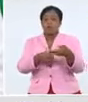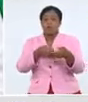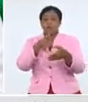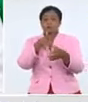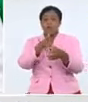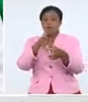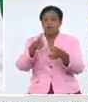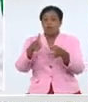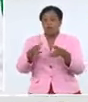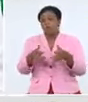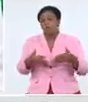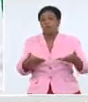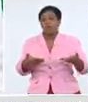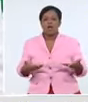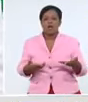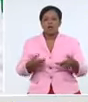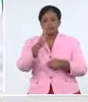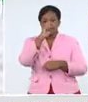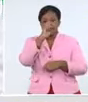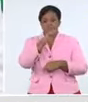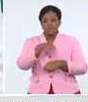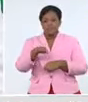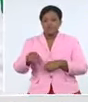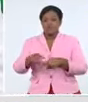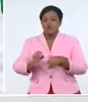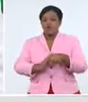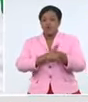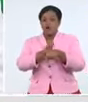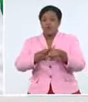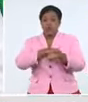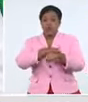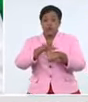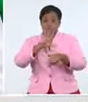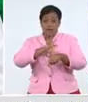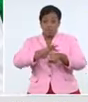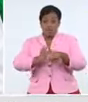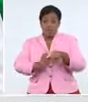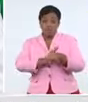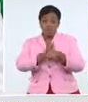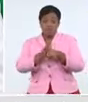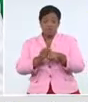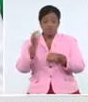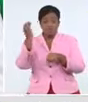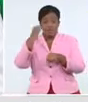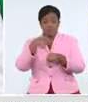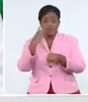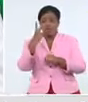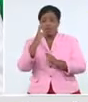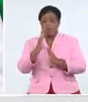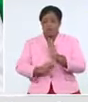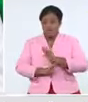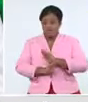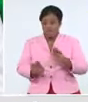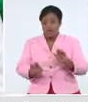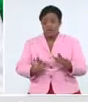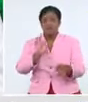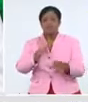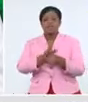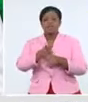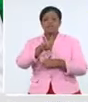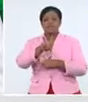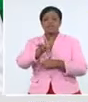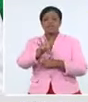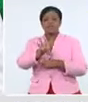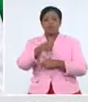los convalecientes que sufrieron la enfermedad, o sea, que ya son convalecientes a partir del 25 de julio al